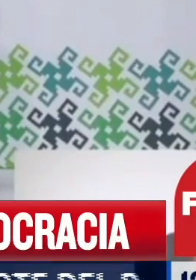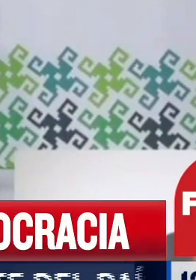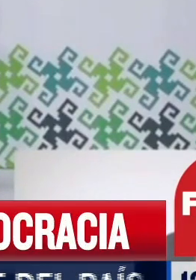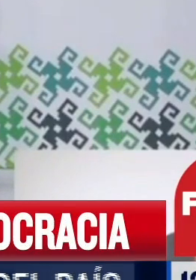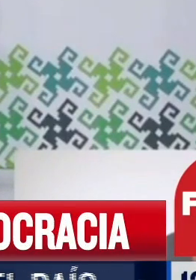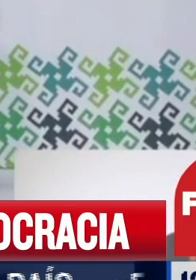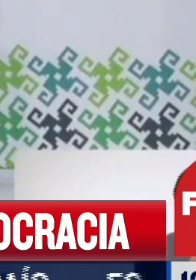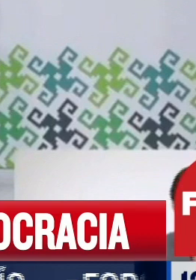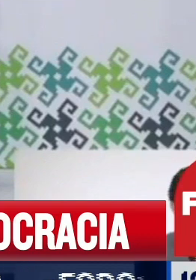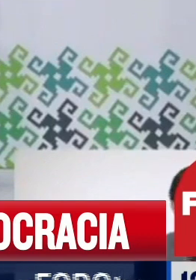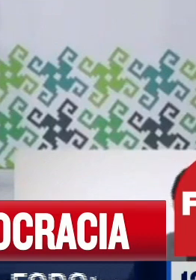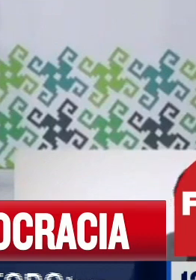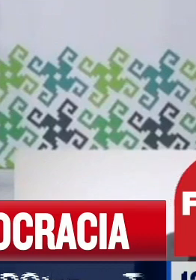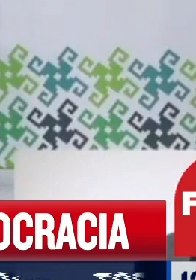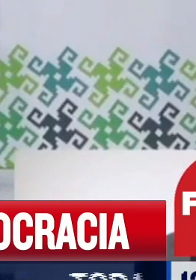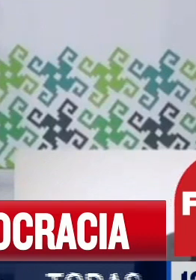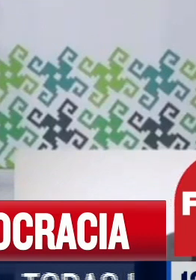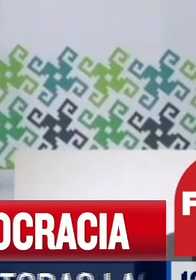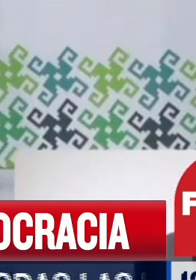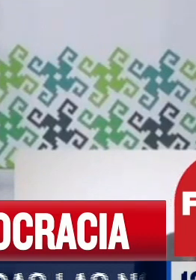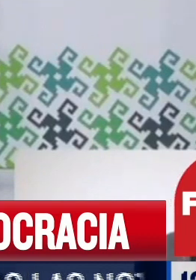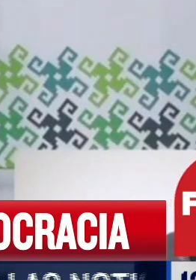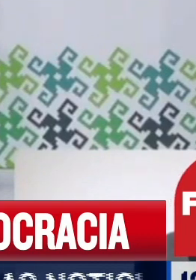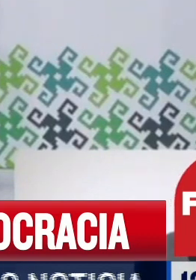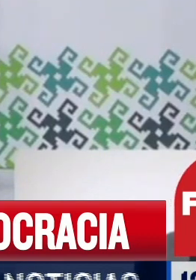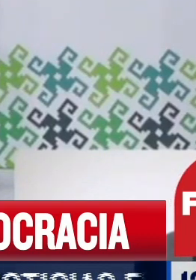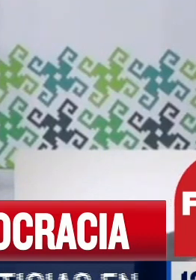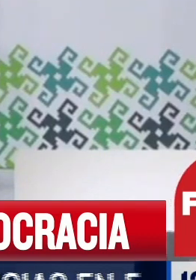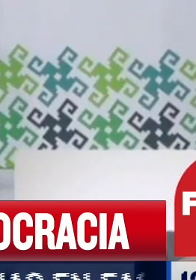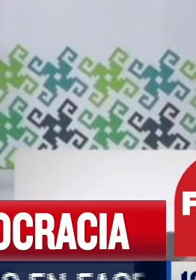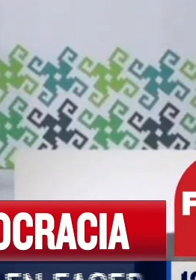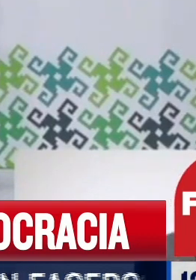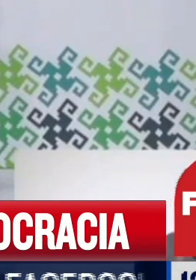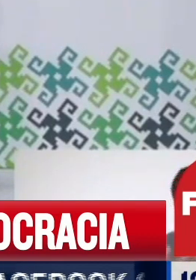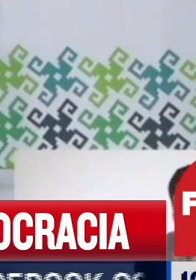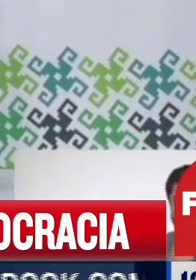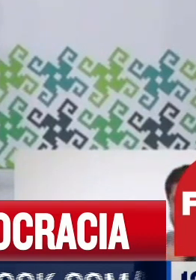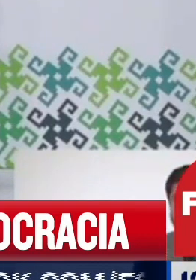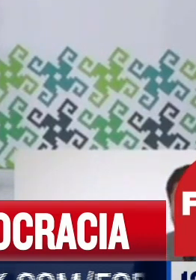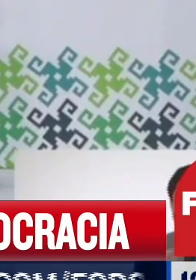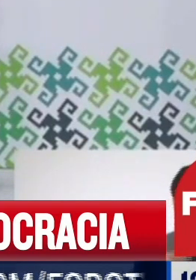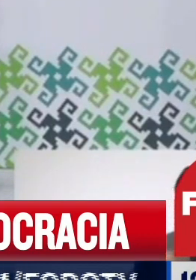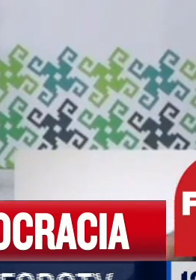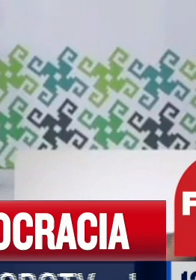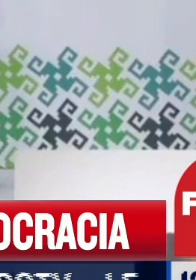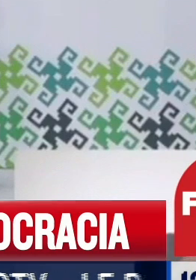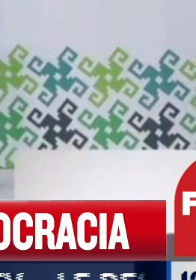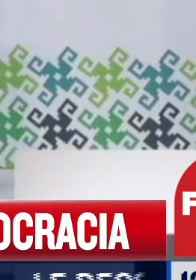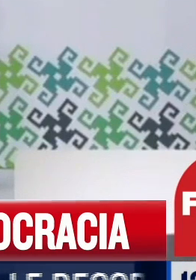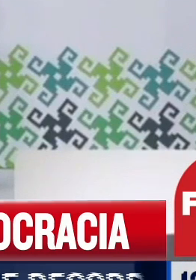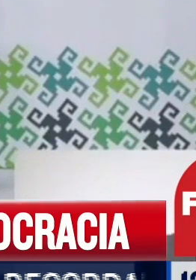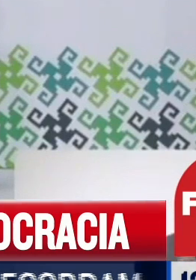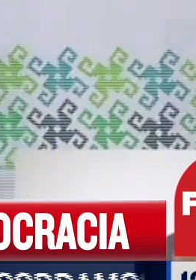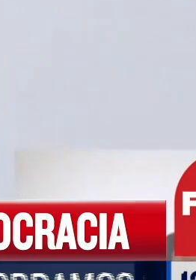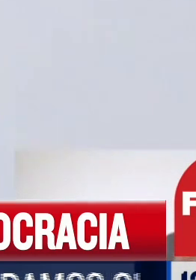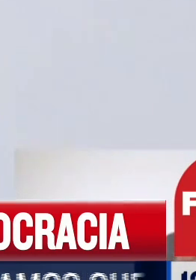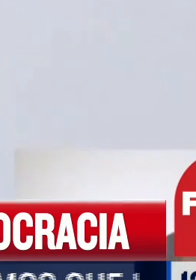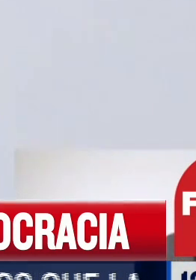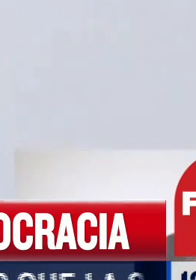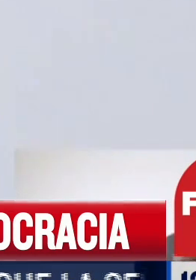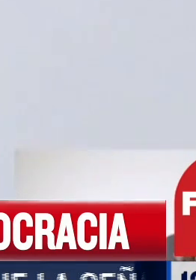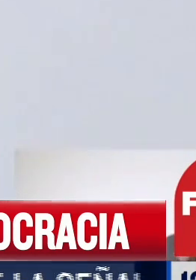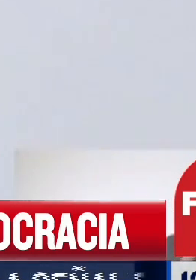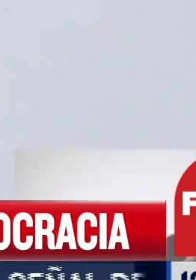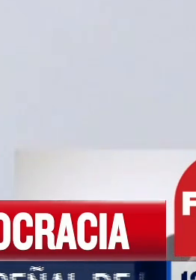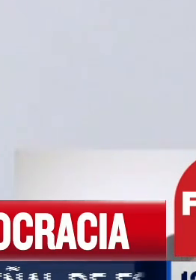la carta en la que se comprometen a no apoyar a ningún candidato de ningún partido, así como a denunciar irregularidades como la compra